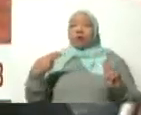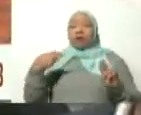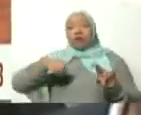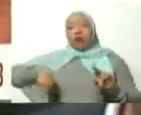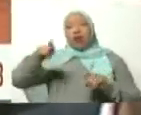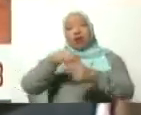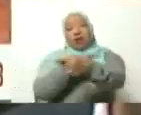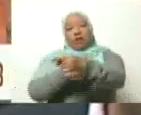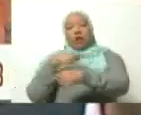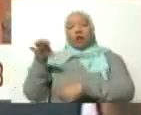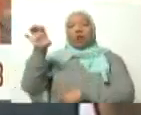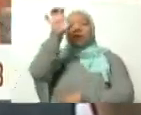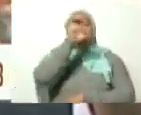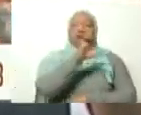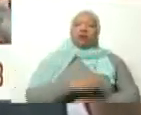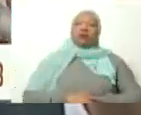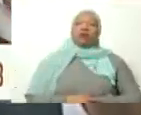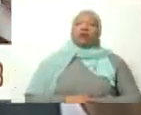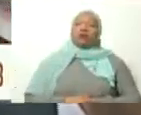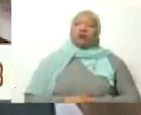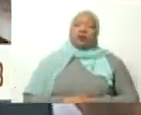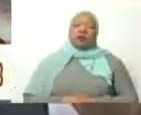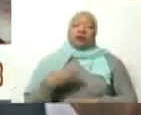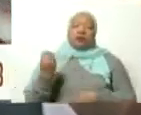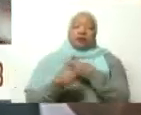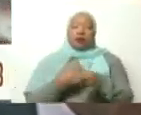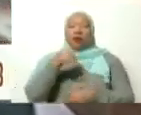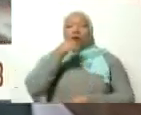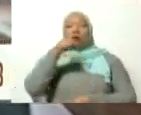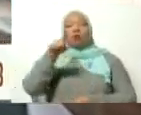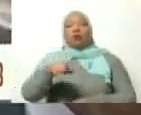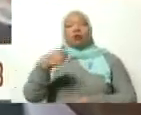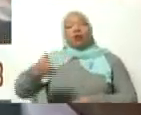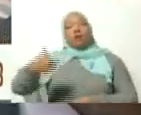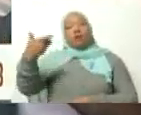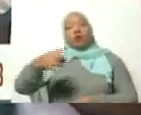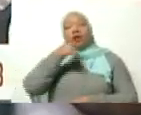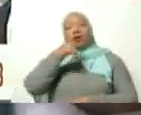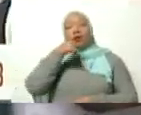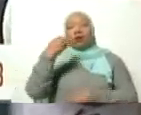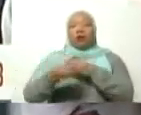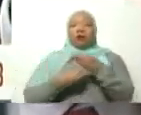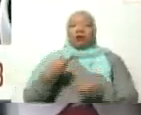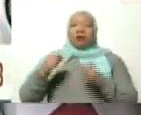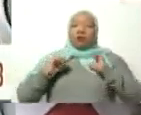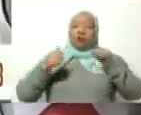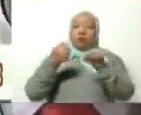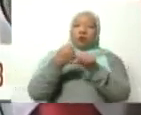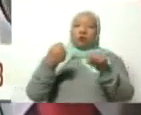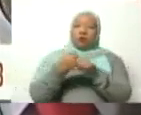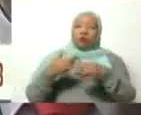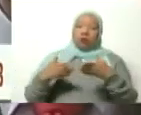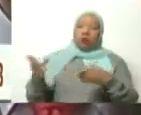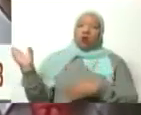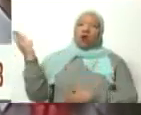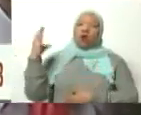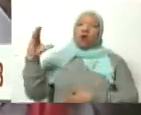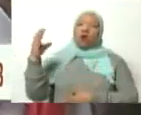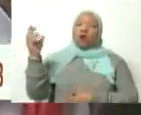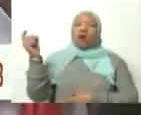hermano país. Ayer se dio un anuncio también muy importante y es la apertura de fronteras con